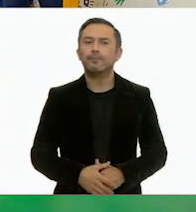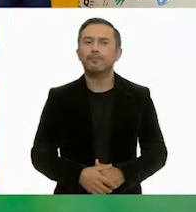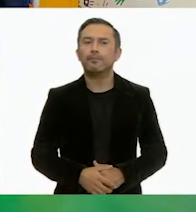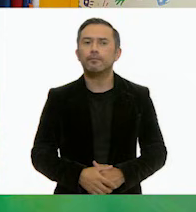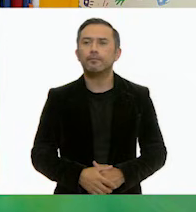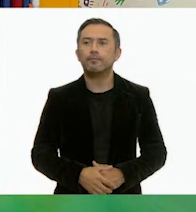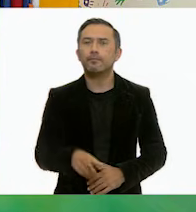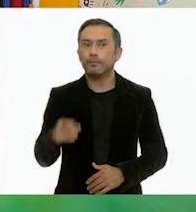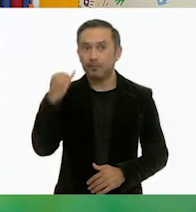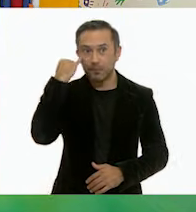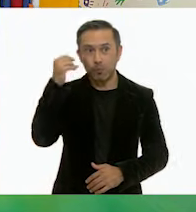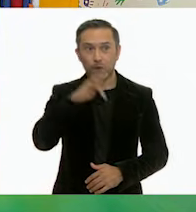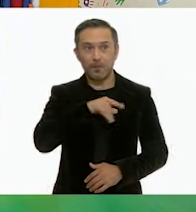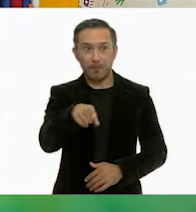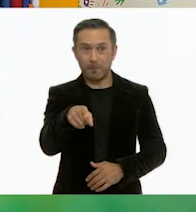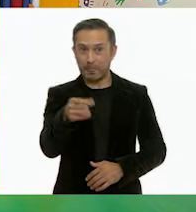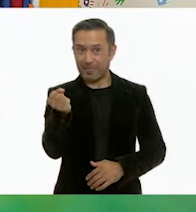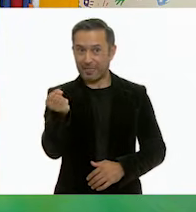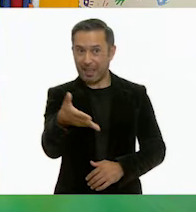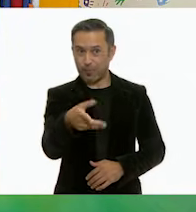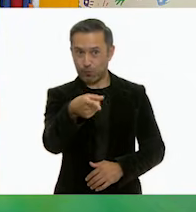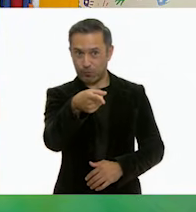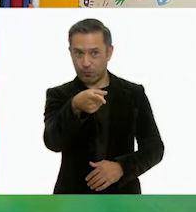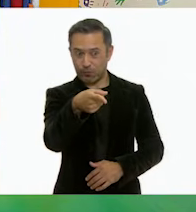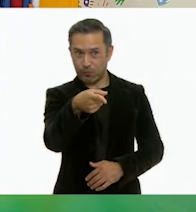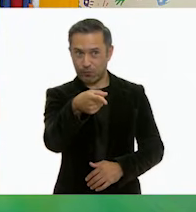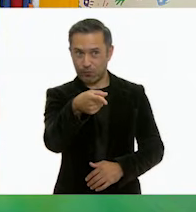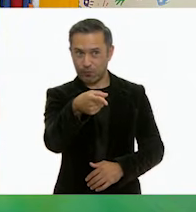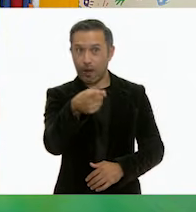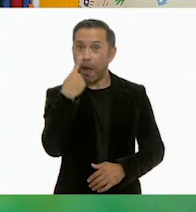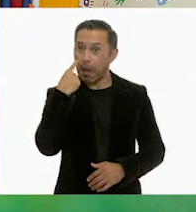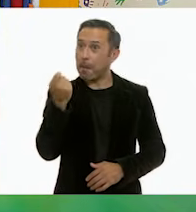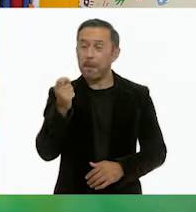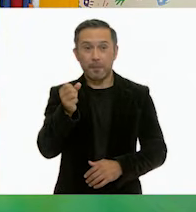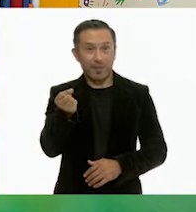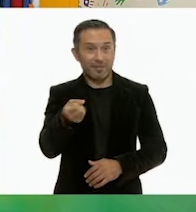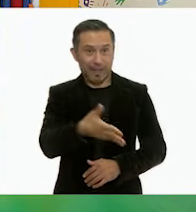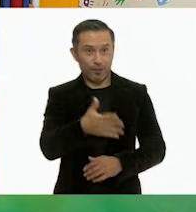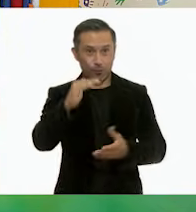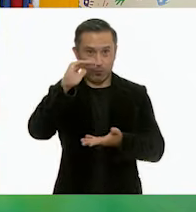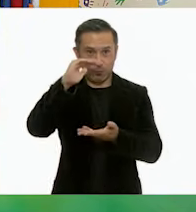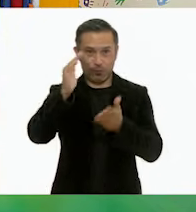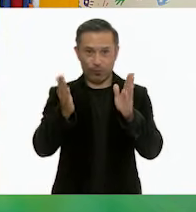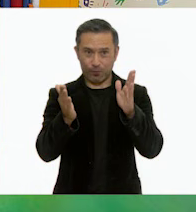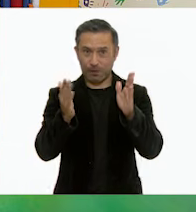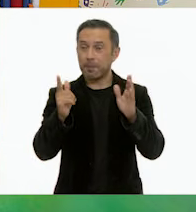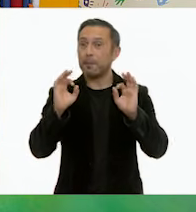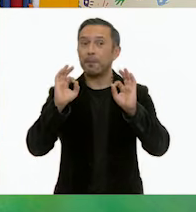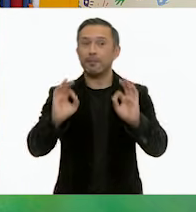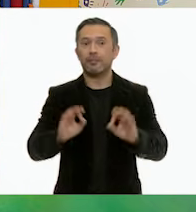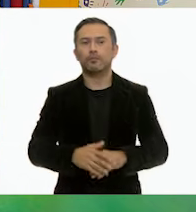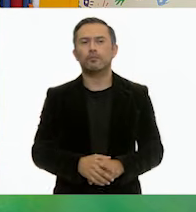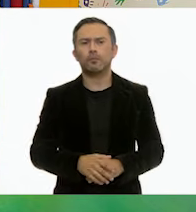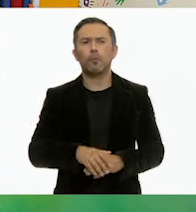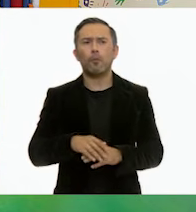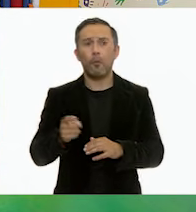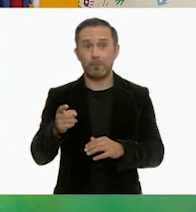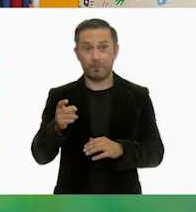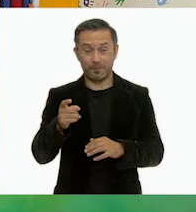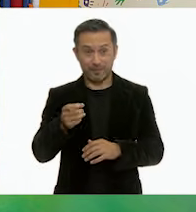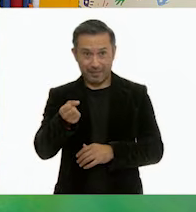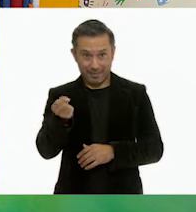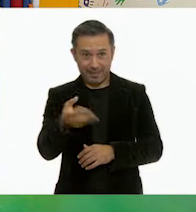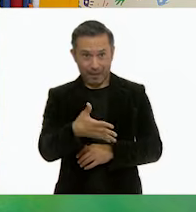¿Qué te parece este dado? Mira, aquí hay un dado. Vamos. Perfecto. A medir cuánto mide de alto